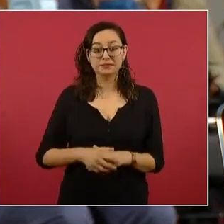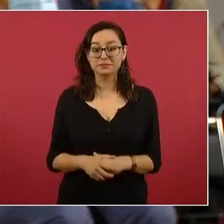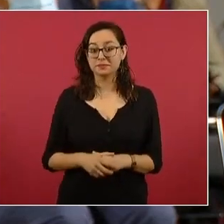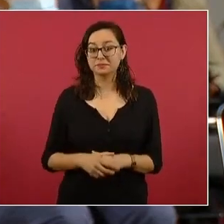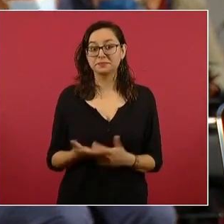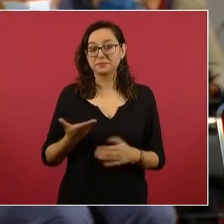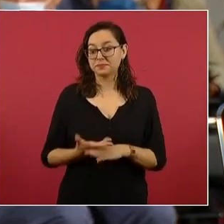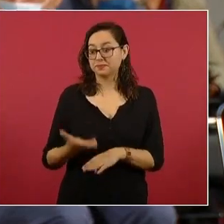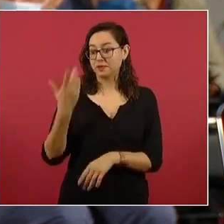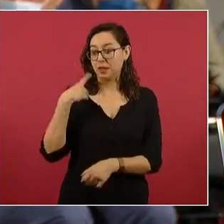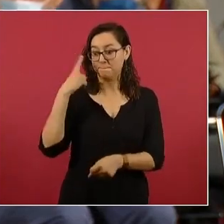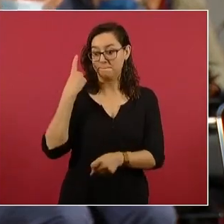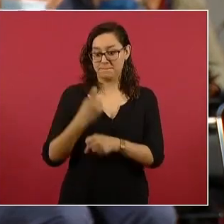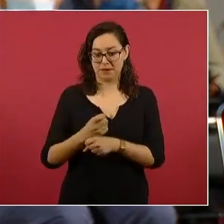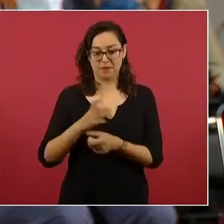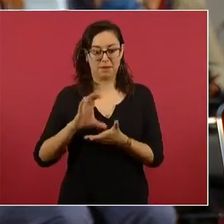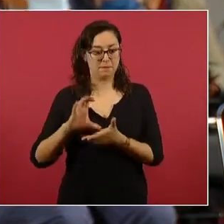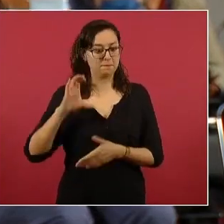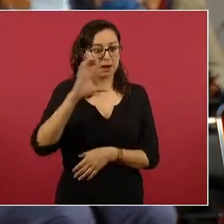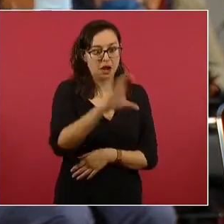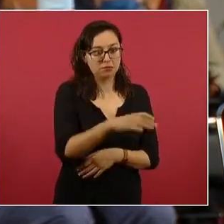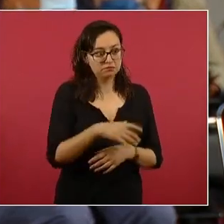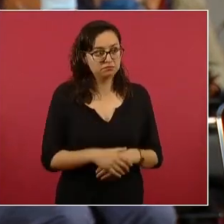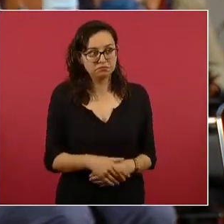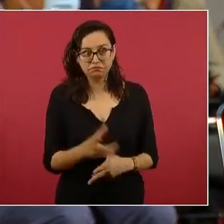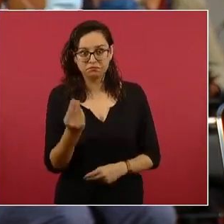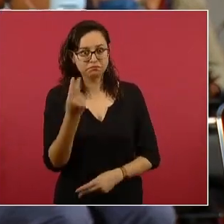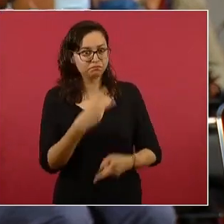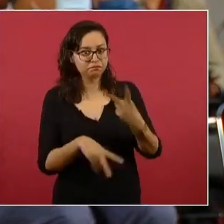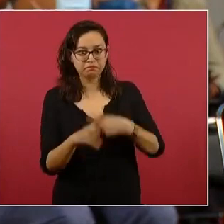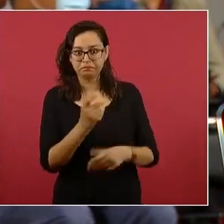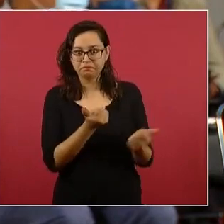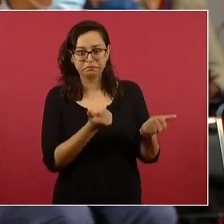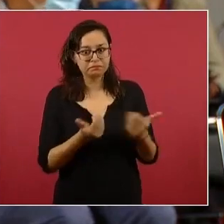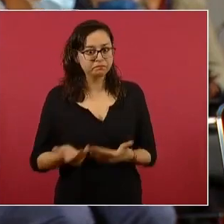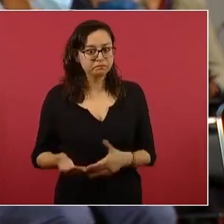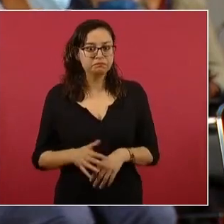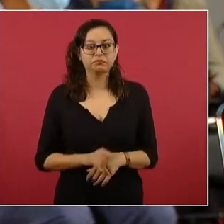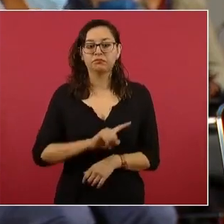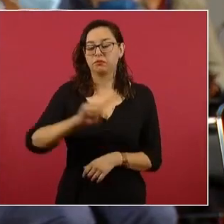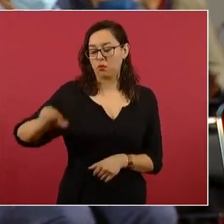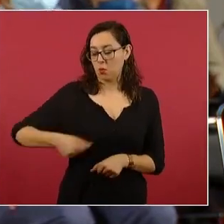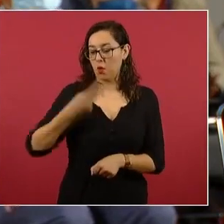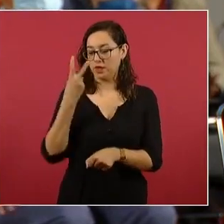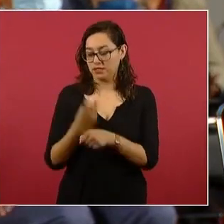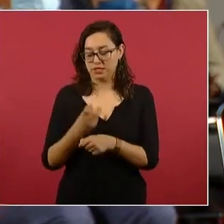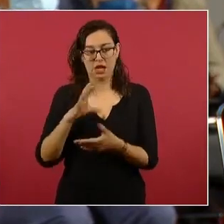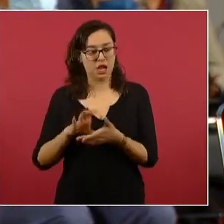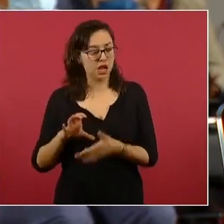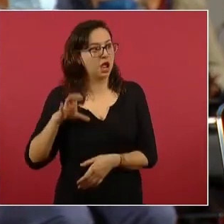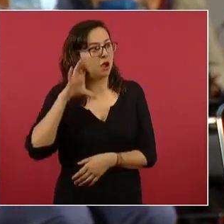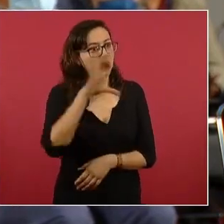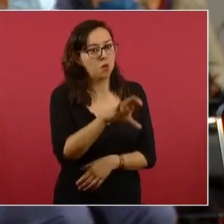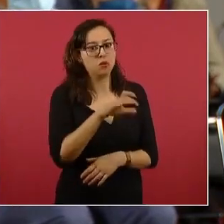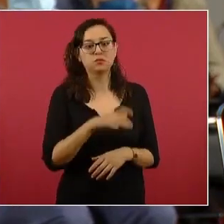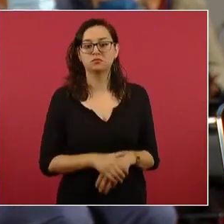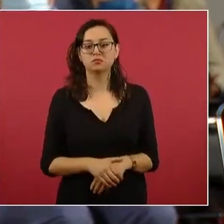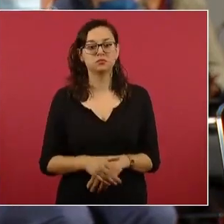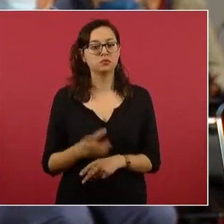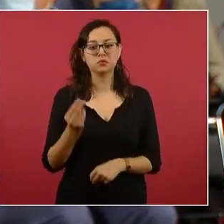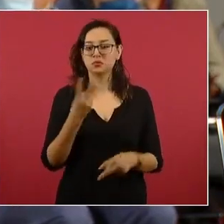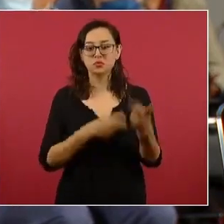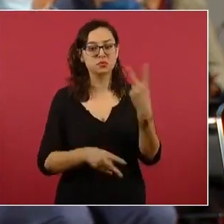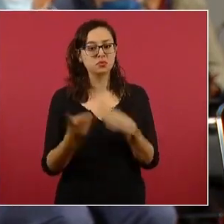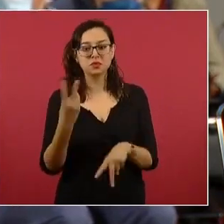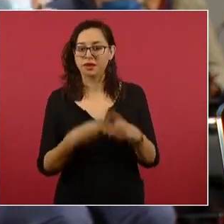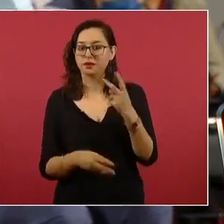vez y la segunda tampoco, pero además resalta que cuando le devuelven ya el dinero, los vuelve a